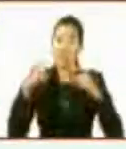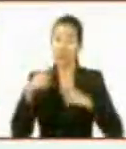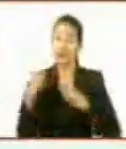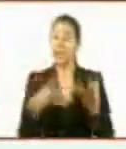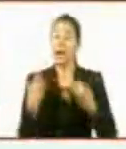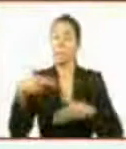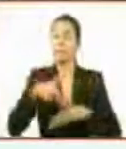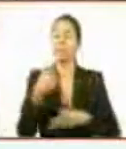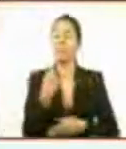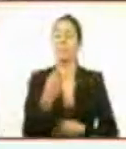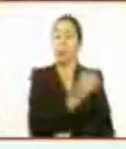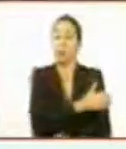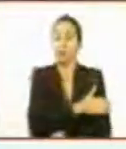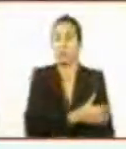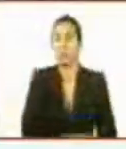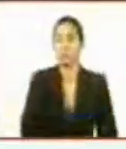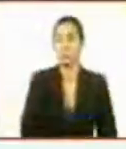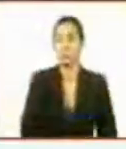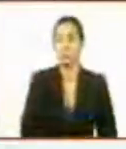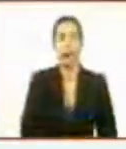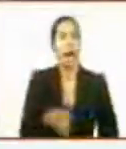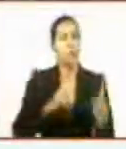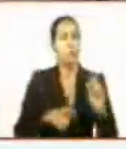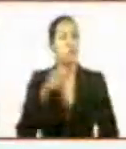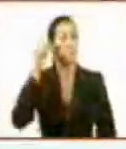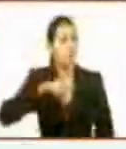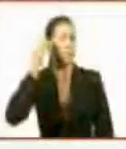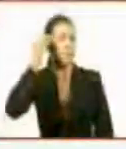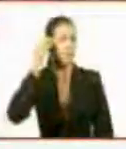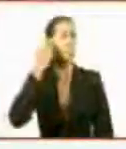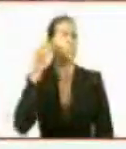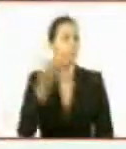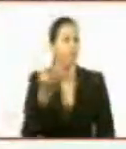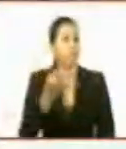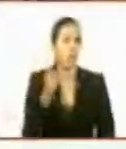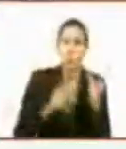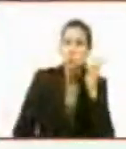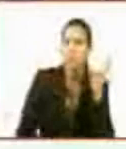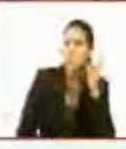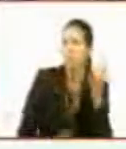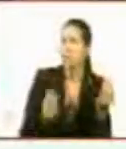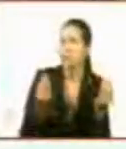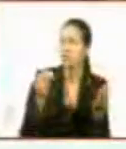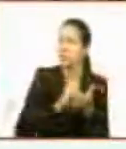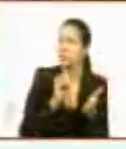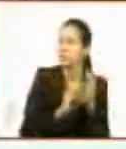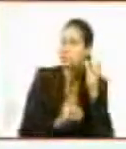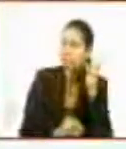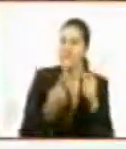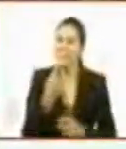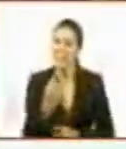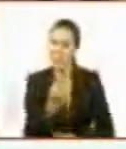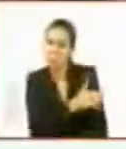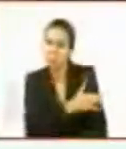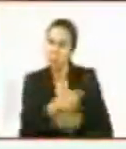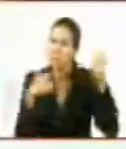petróleo. ¿Eh? Y hay gente que lo cree, porque de tanto oírlo, lo terminan creyéndolo. Que Chávez le va a